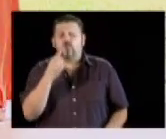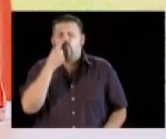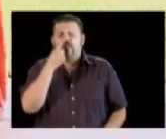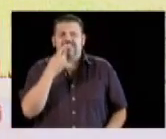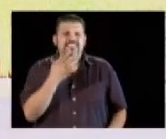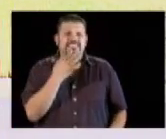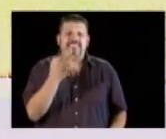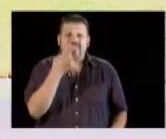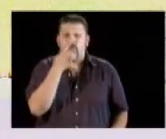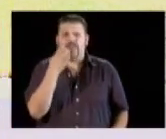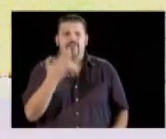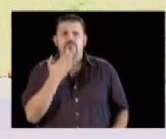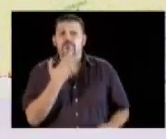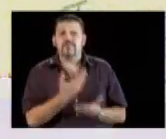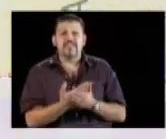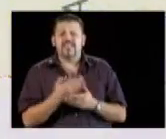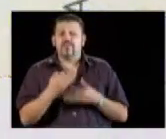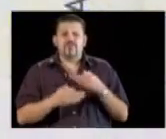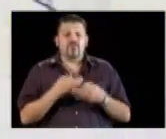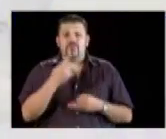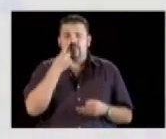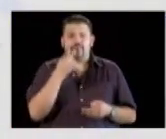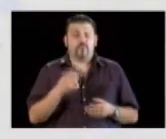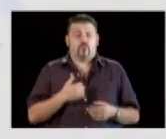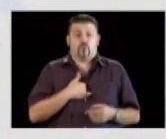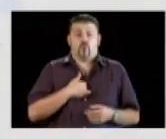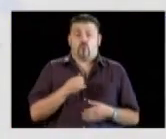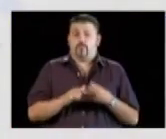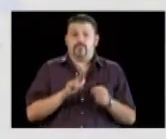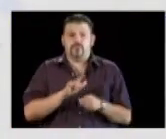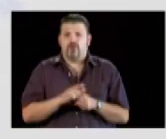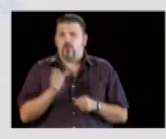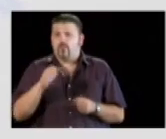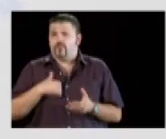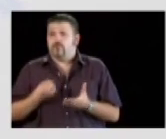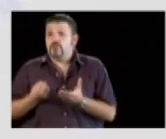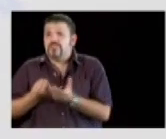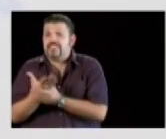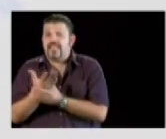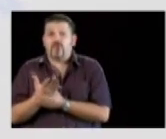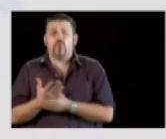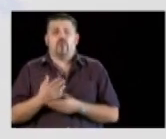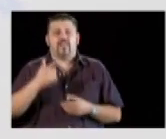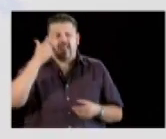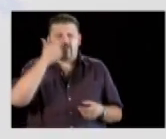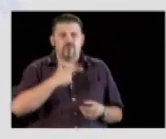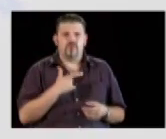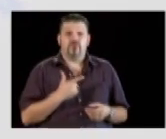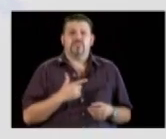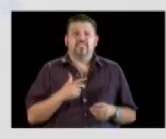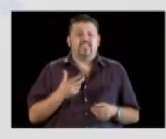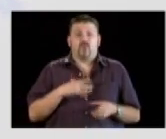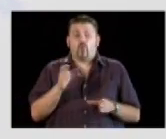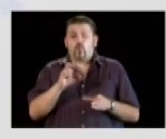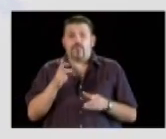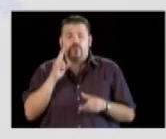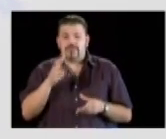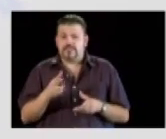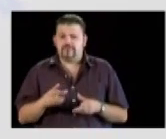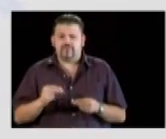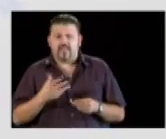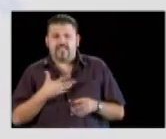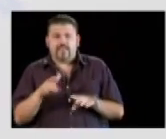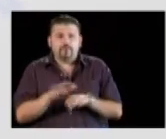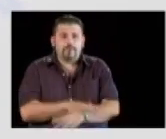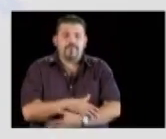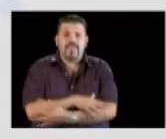gusta ponerse en el día. Yo en lo personal, sobre todo en la noche cuando salgo con algún vestido sin mangas y en las piernas, se ve increíble, sobre todo